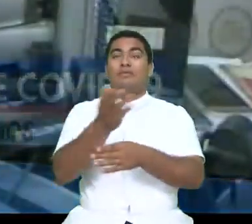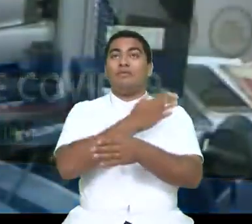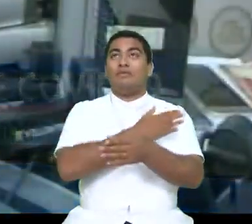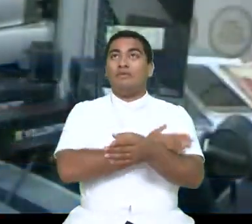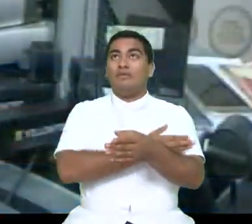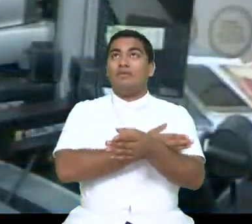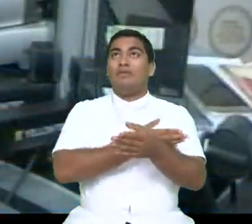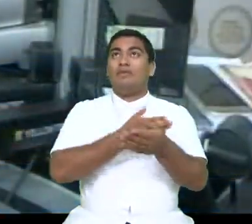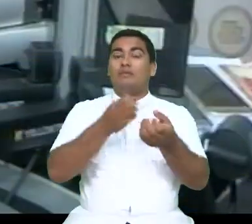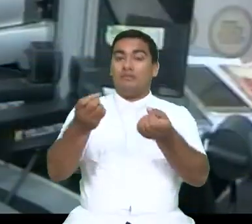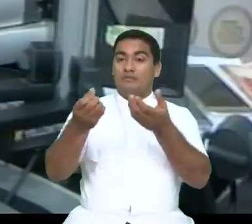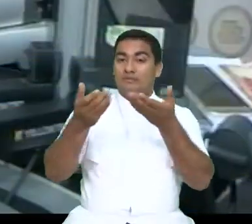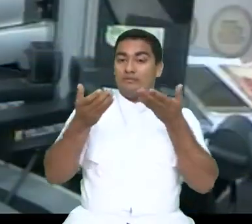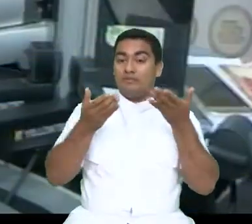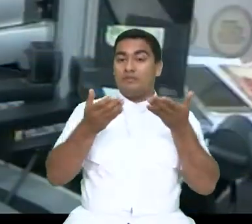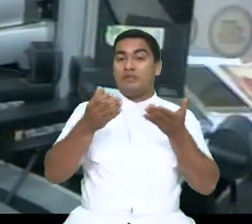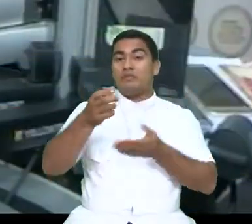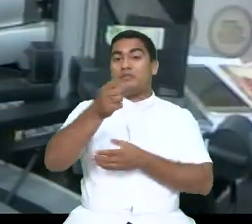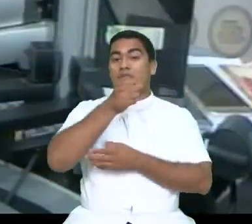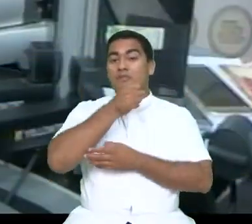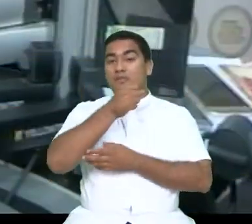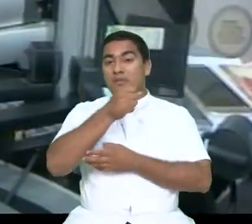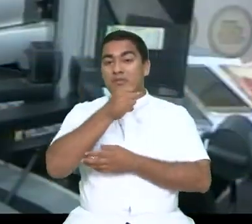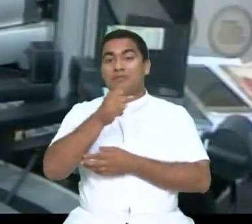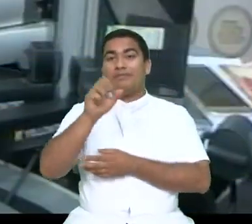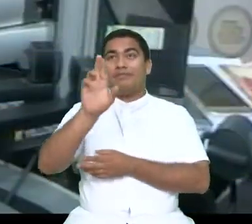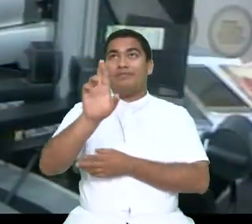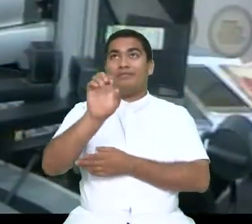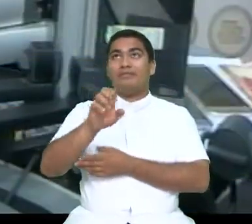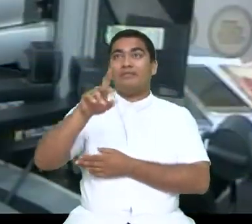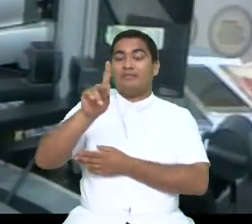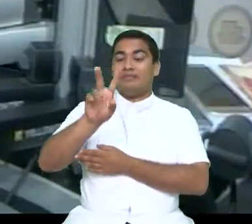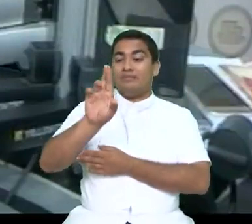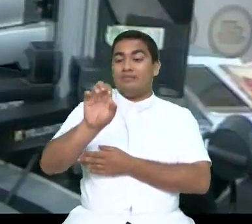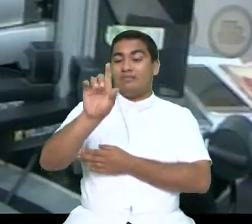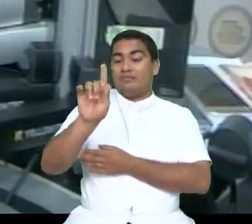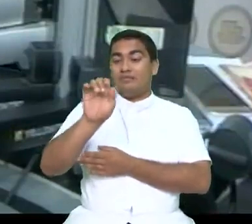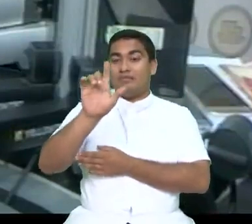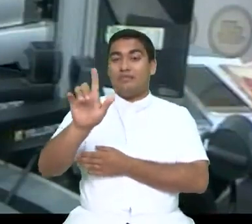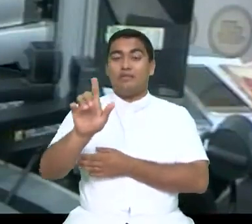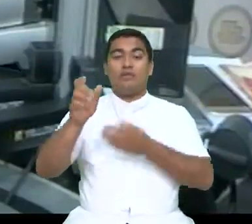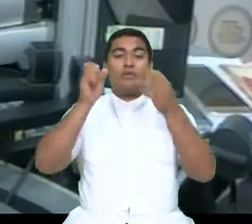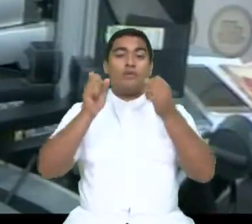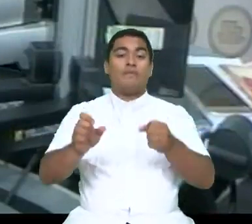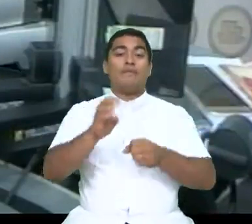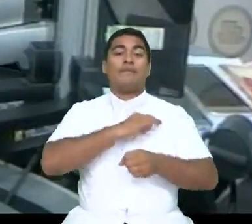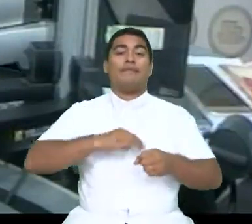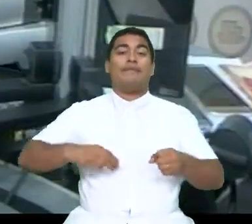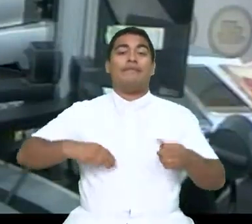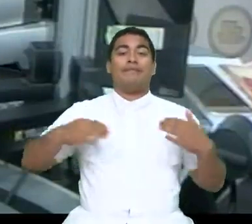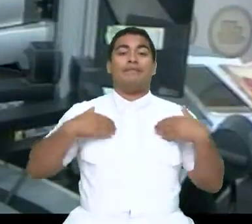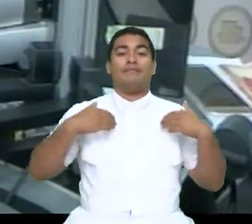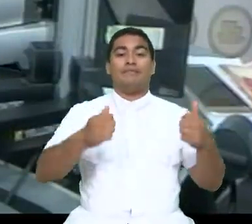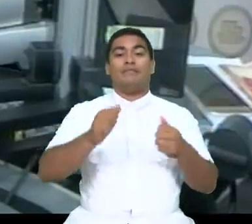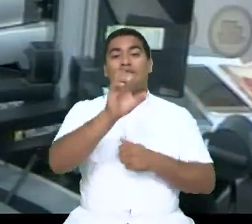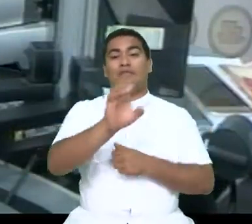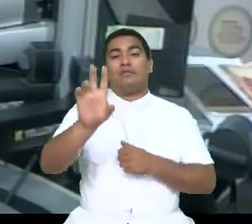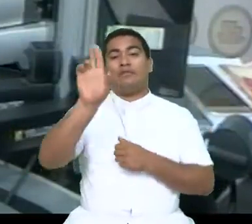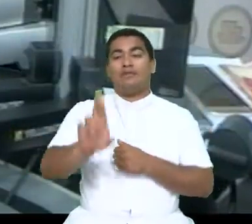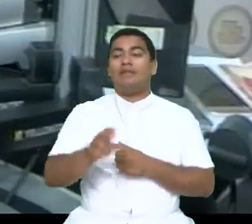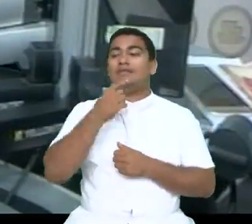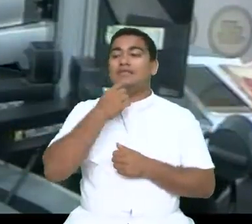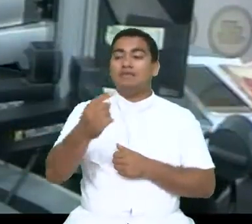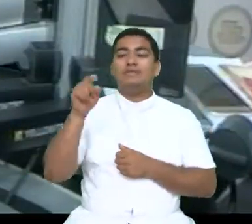son las declaraciones que nos llegan por parte de Noticias Repretel. Repetimos, donde el ministro de Salud de Costa Rica, Daniel Salas, ha confirmado